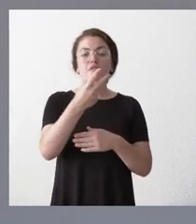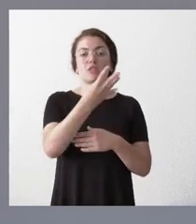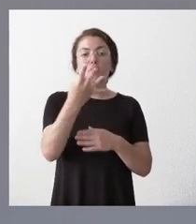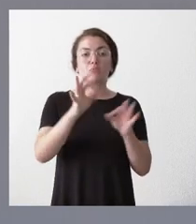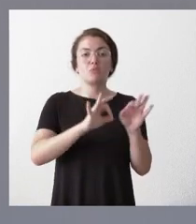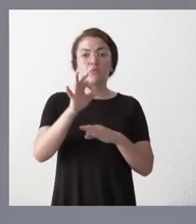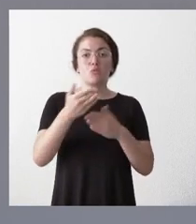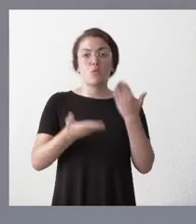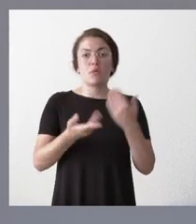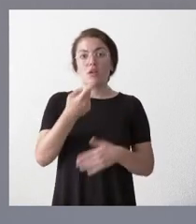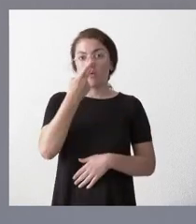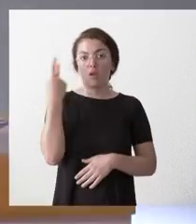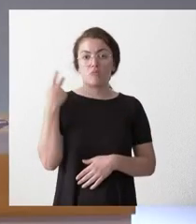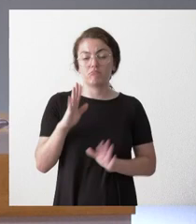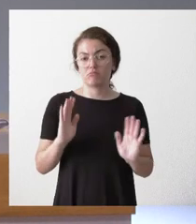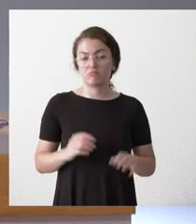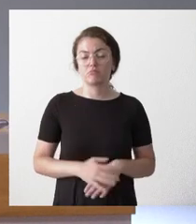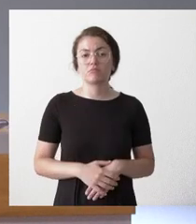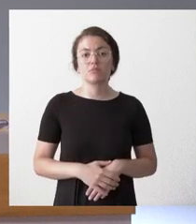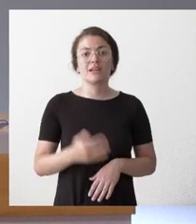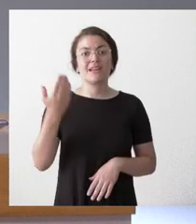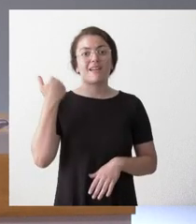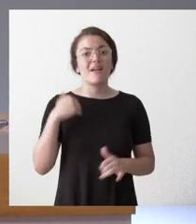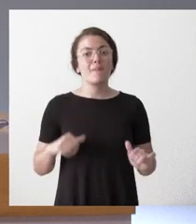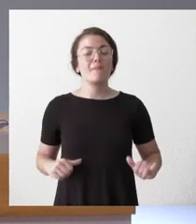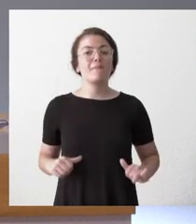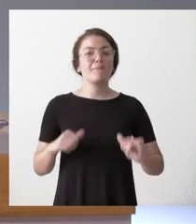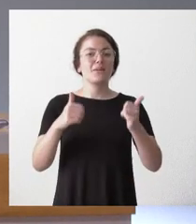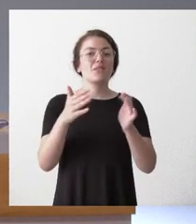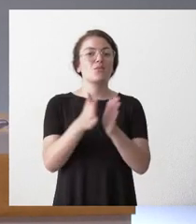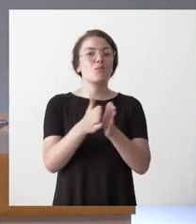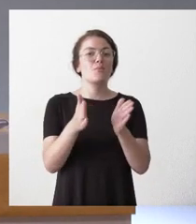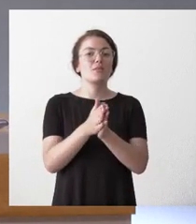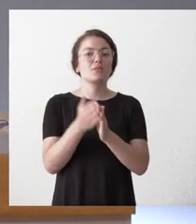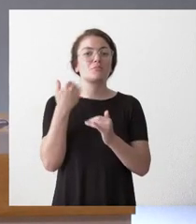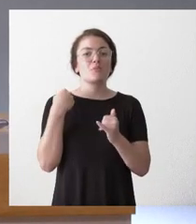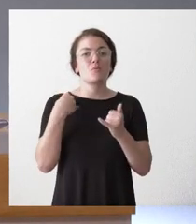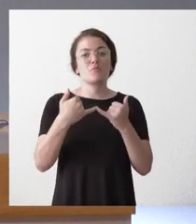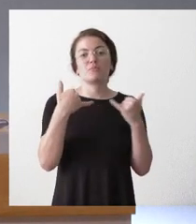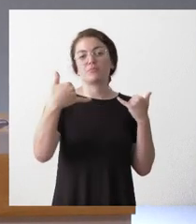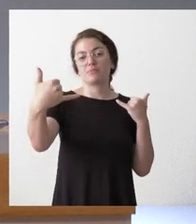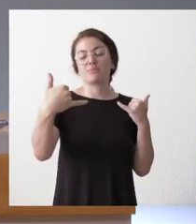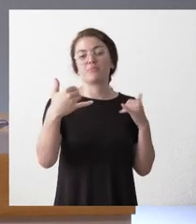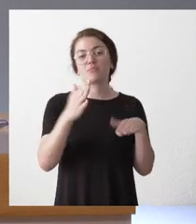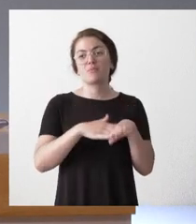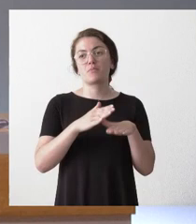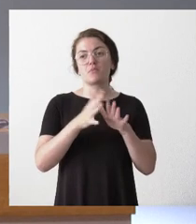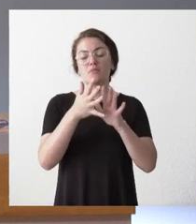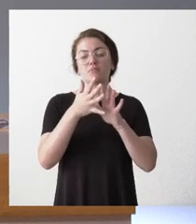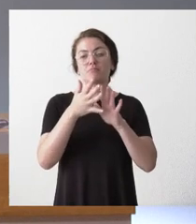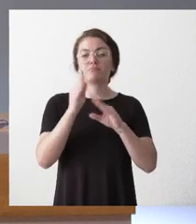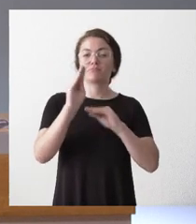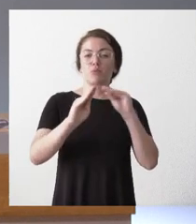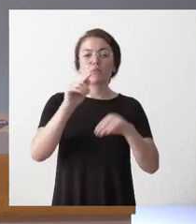vigente. Vamos a dar ya la oportunidad a los compañeros que nos siguen por videoconferencia para que pregunten en esta rueda de prensa.